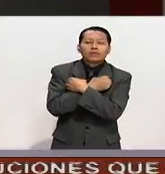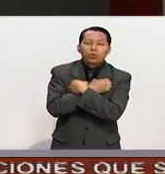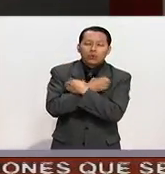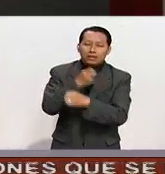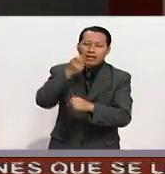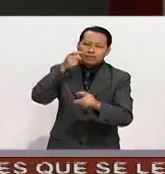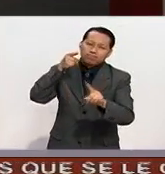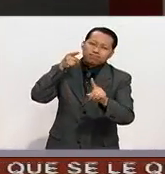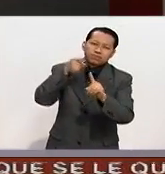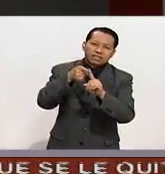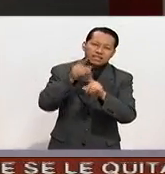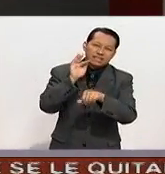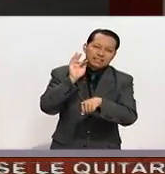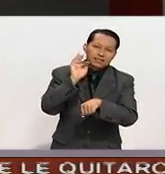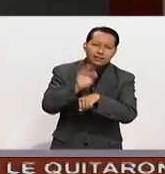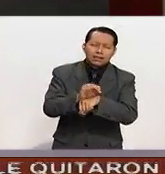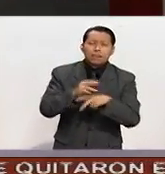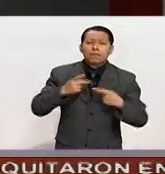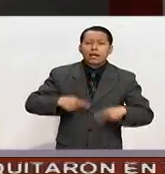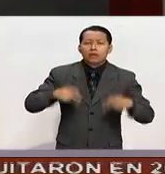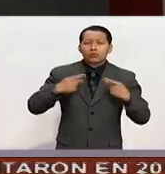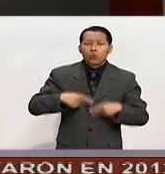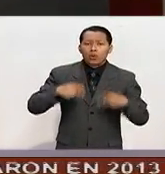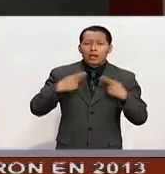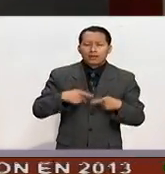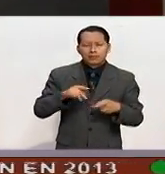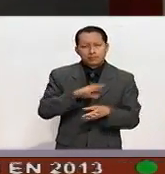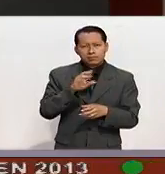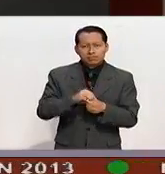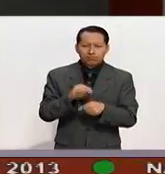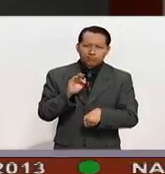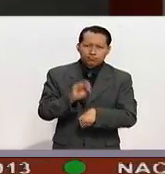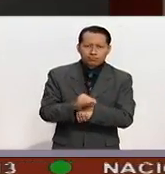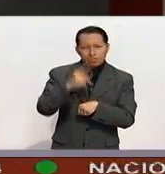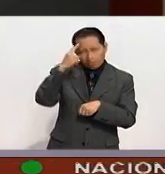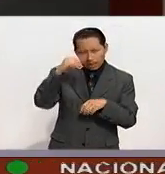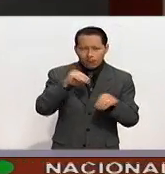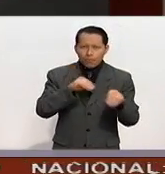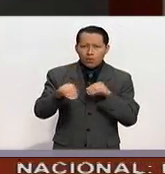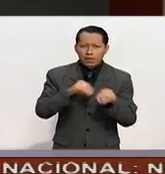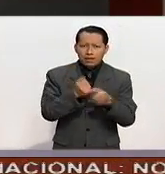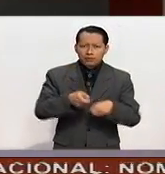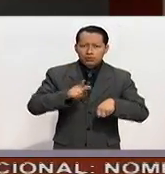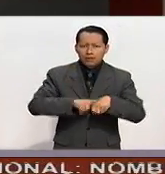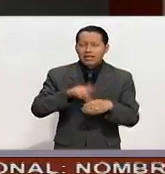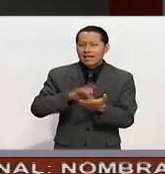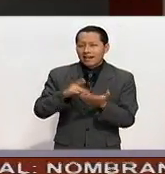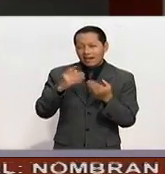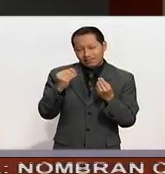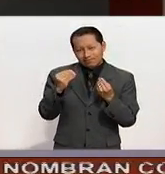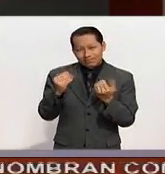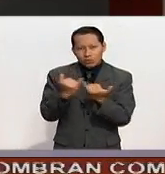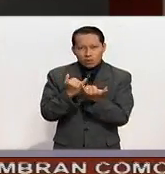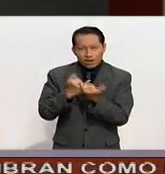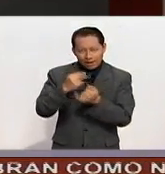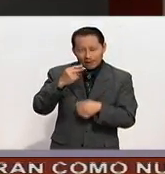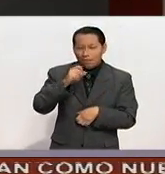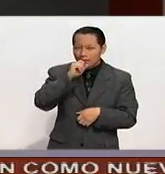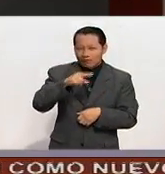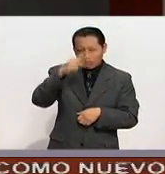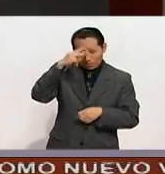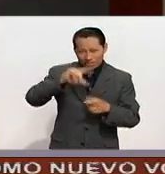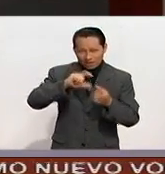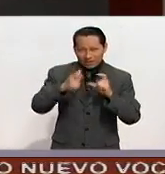que tenemos las personas precisamente para poder tener movilidad social. Muchas gracias, como siempre, tenerla en México al Día,